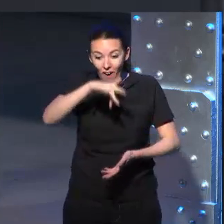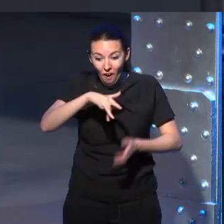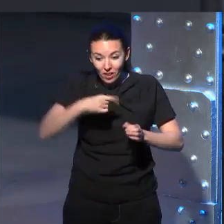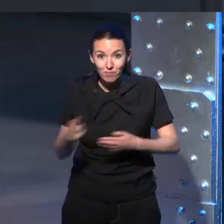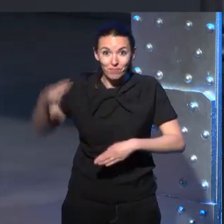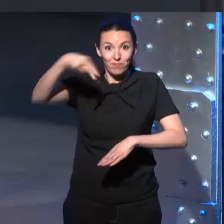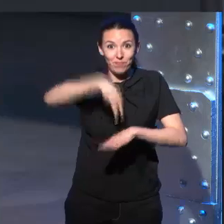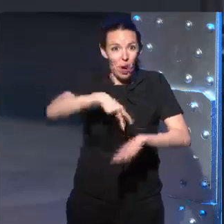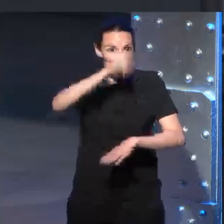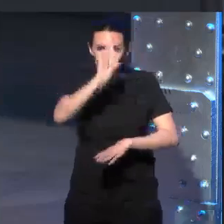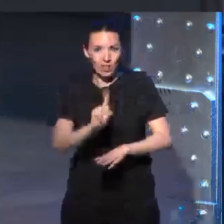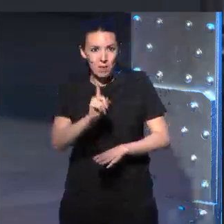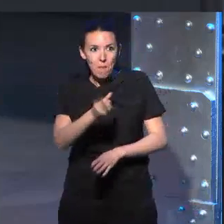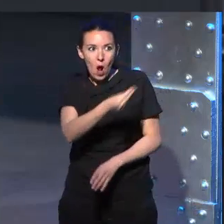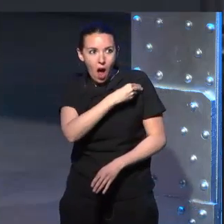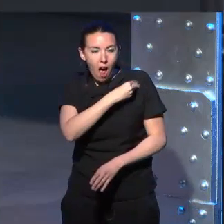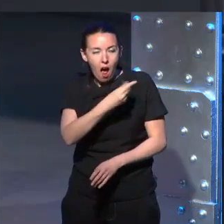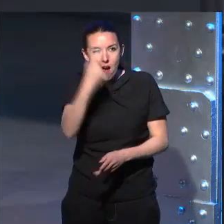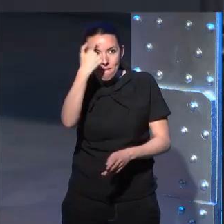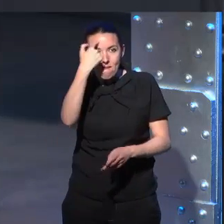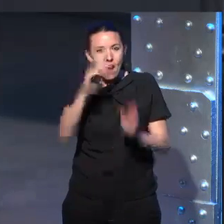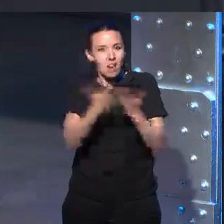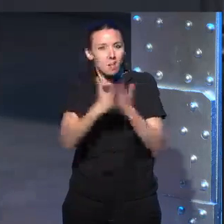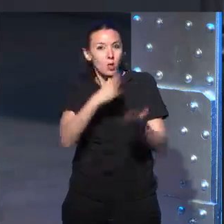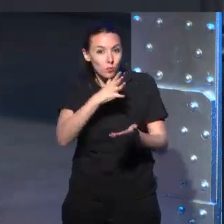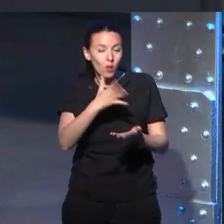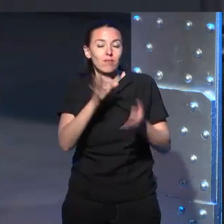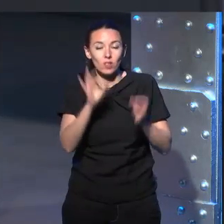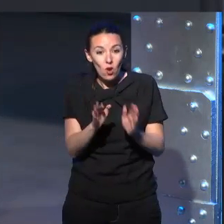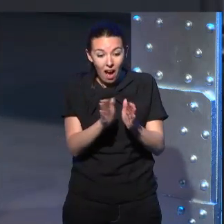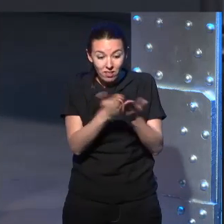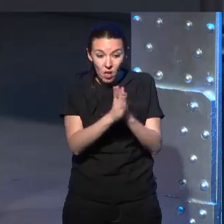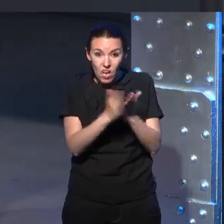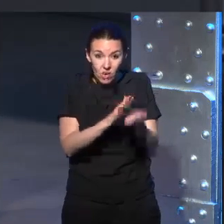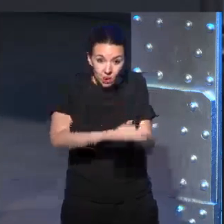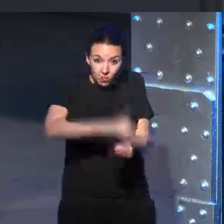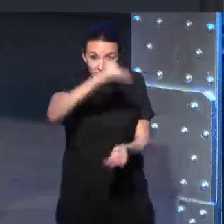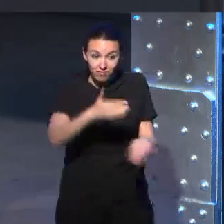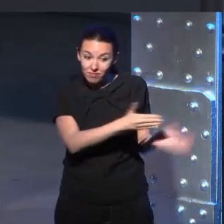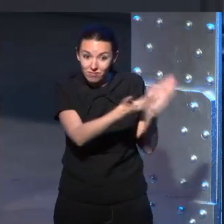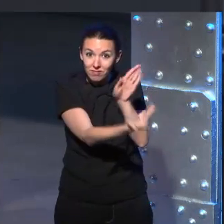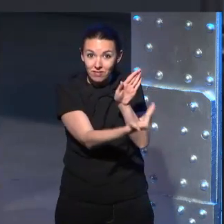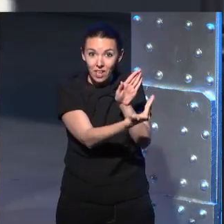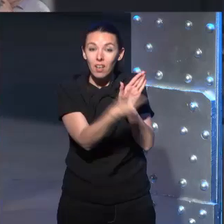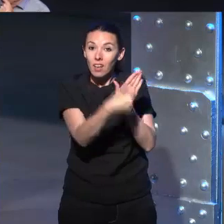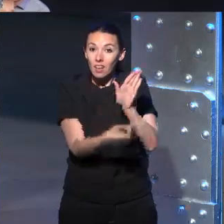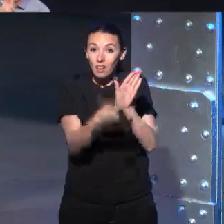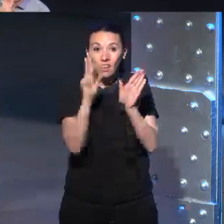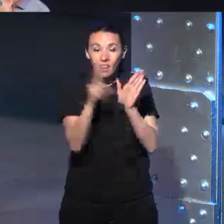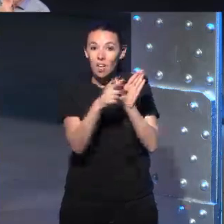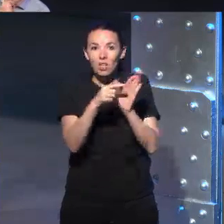escenario, pero me lo pedían por algo. Porque todos estos pequeñitos que veis aquí